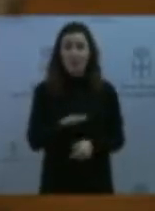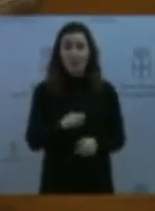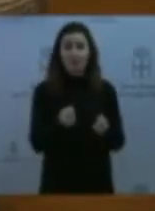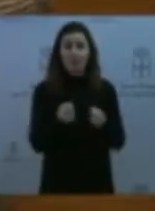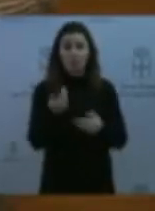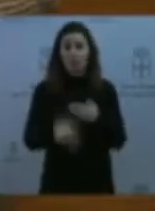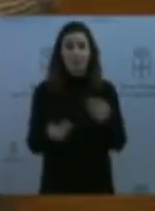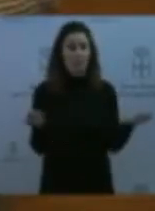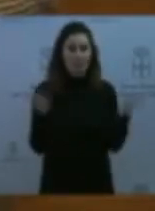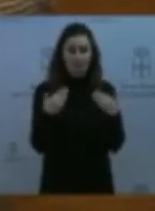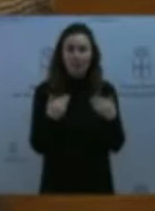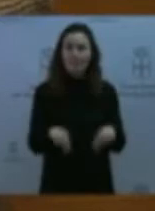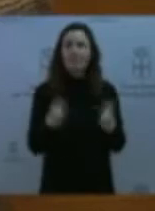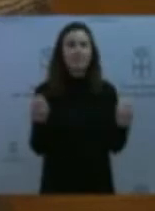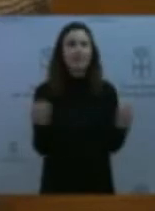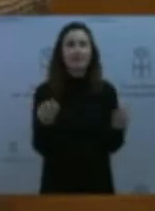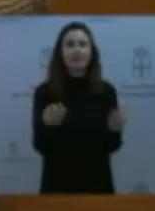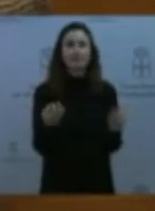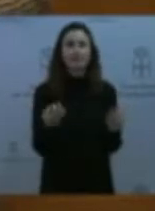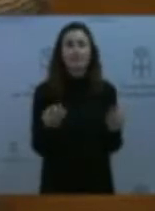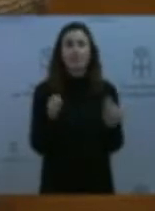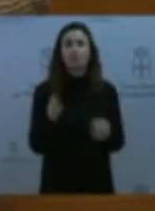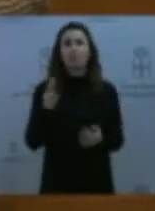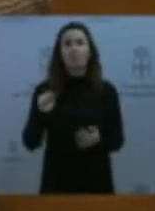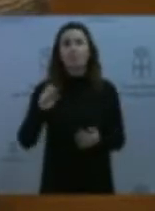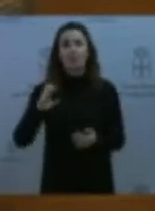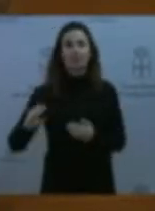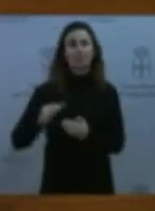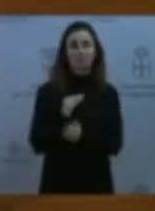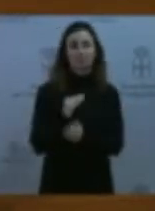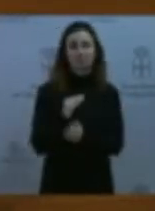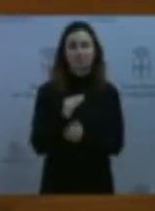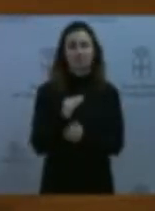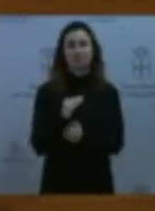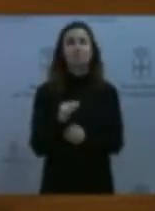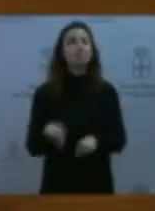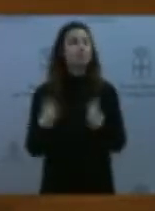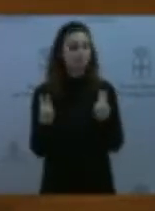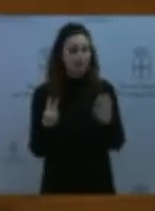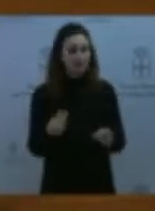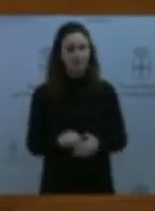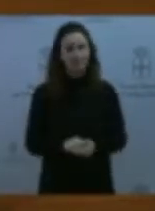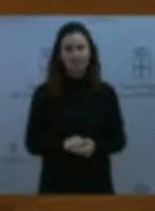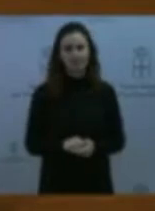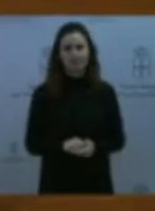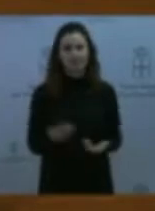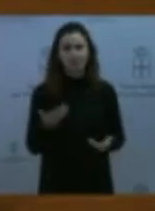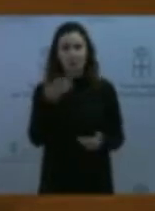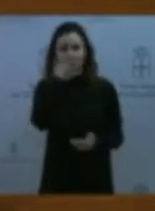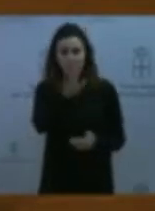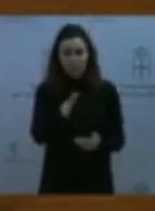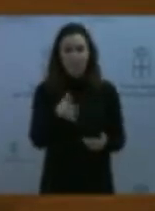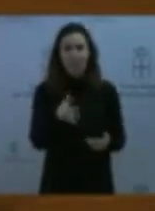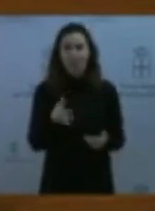ayudas de la PAC. Lo permite. La ley lo permite. COAC lo ha denunciado, que no se están cobrando, porque la ley lo